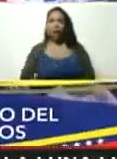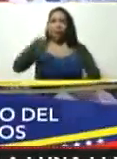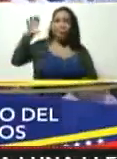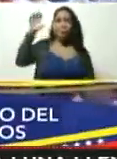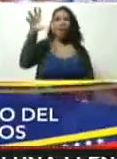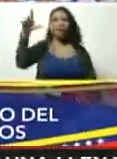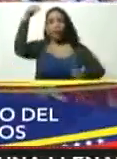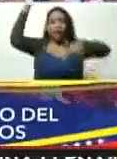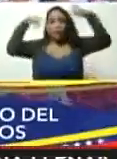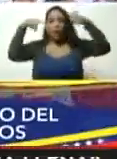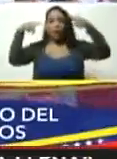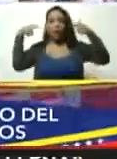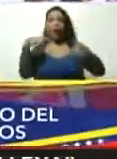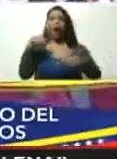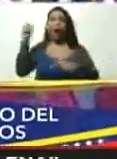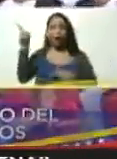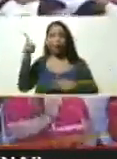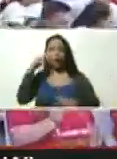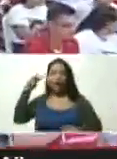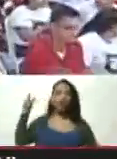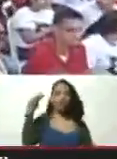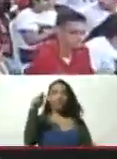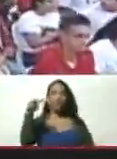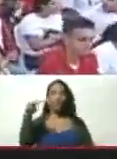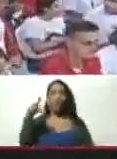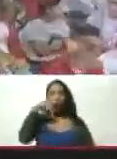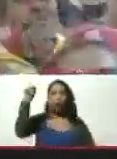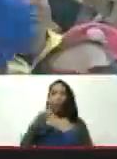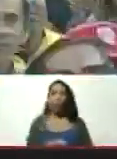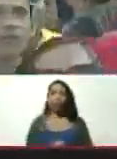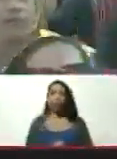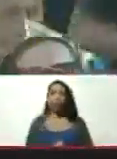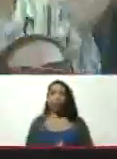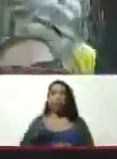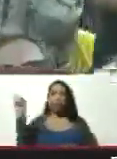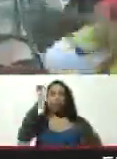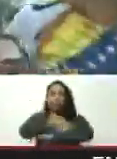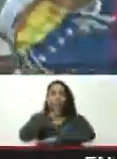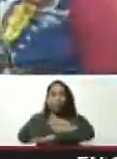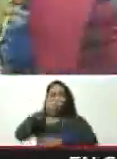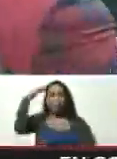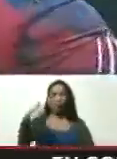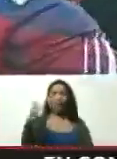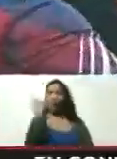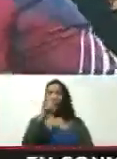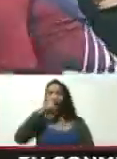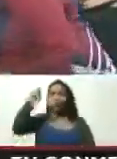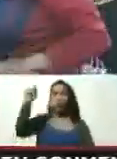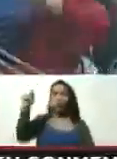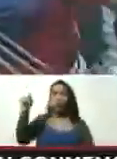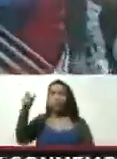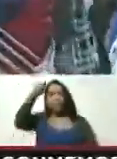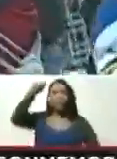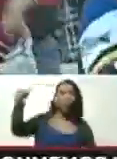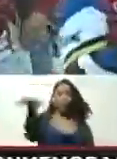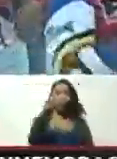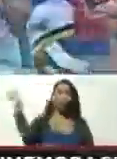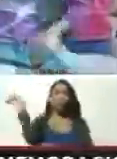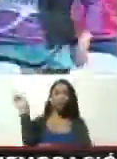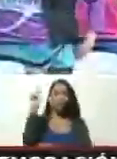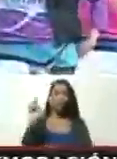de Chávez, es el legado infinito que nos dejara nuestro amado comandante. No es Maduro, es el pueblo